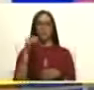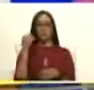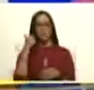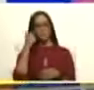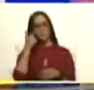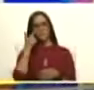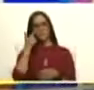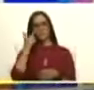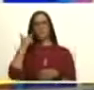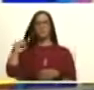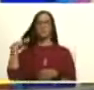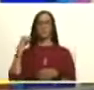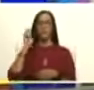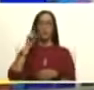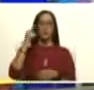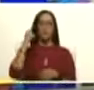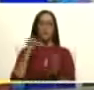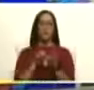usted sabe dónde va a votar?